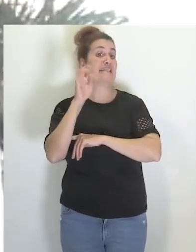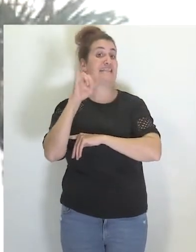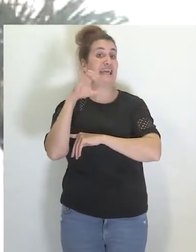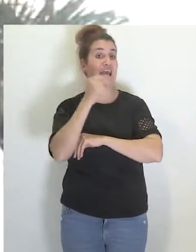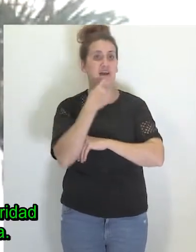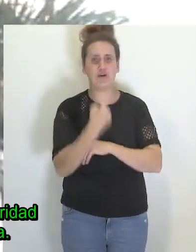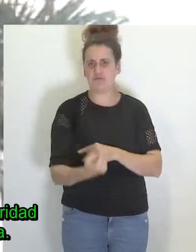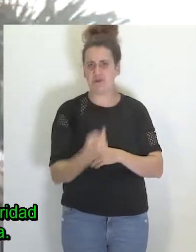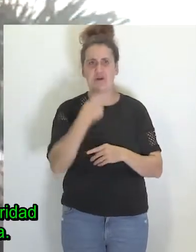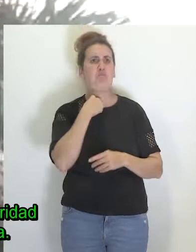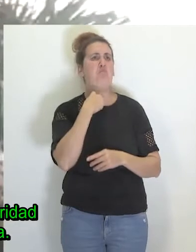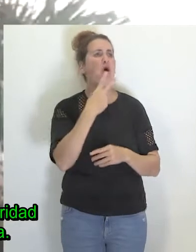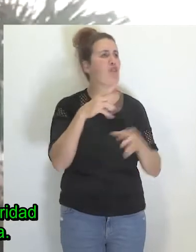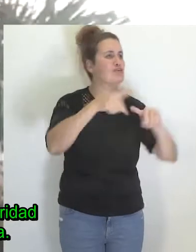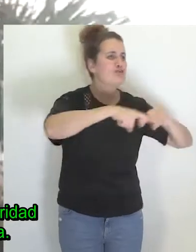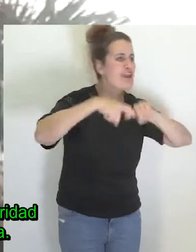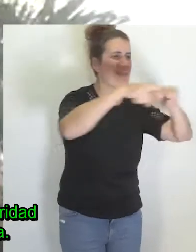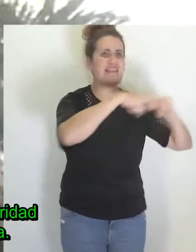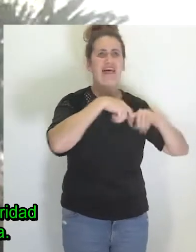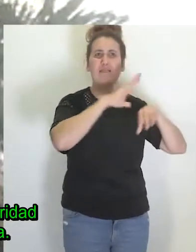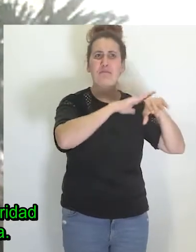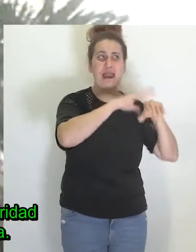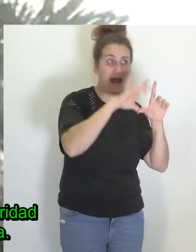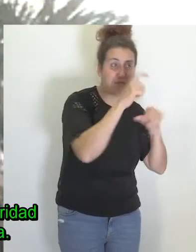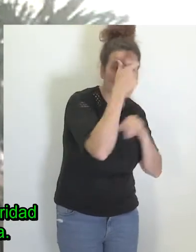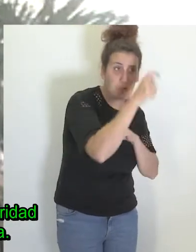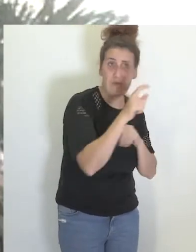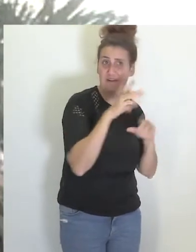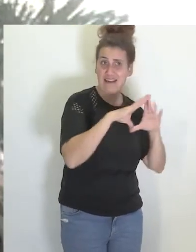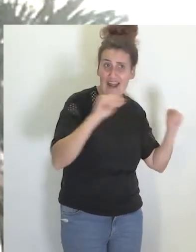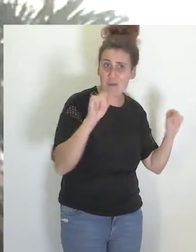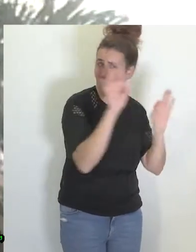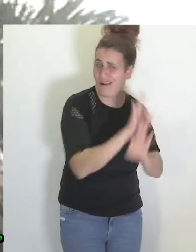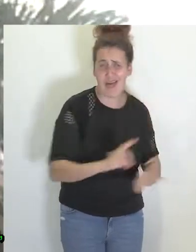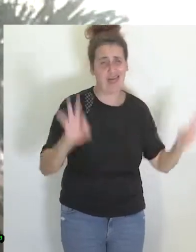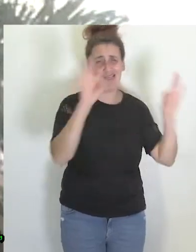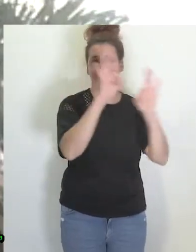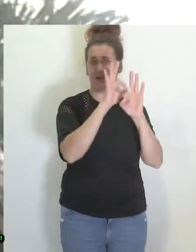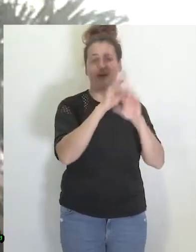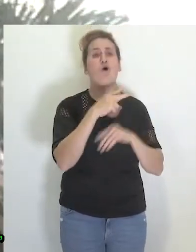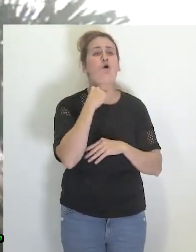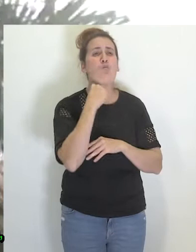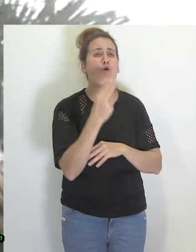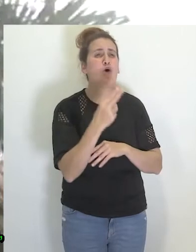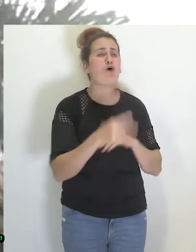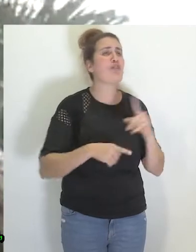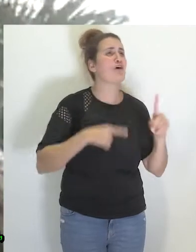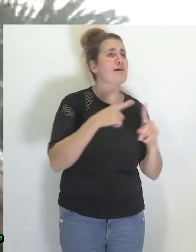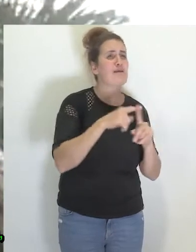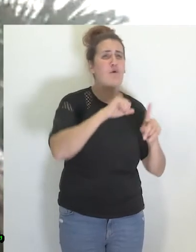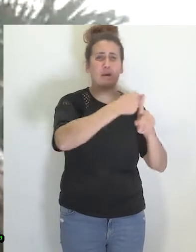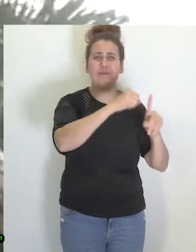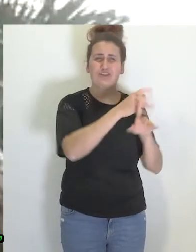Vaticano, no ha habido una voz de solidaridad para el pueblo de Nicaragua. No ha habido una voz para que cese